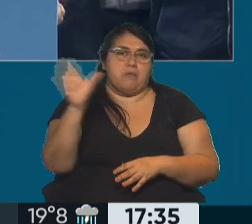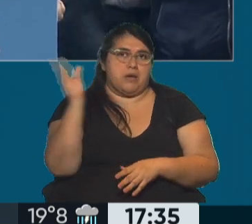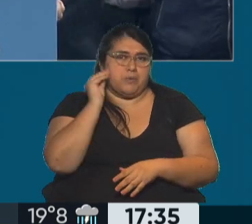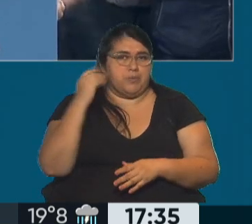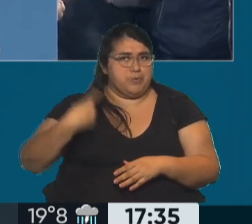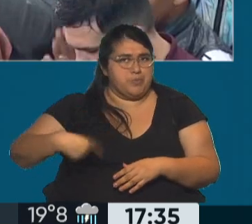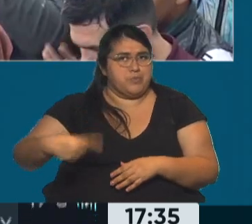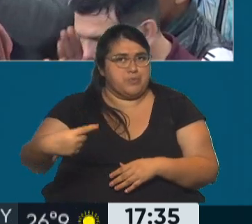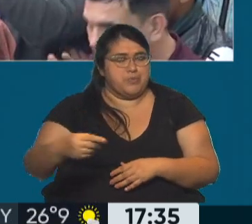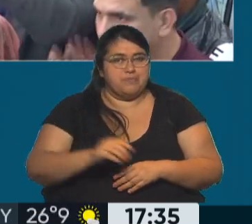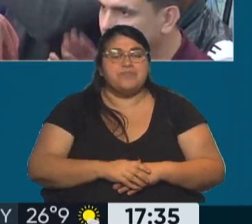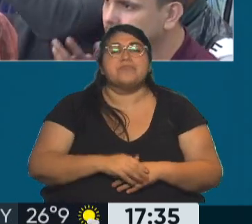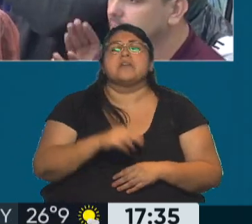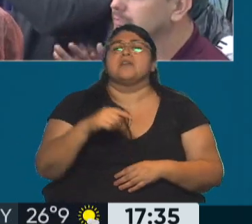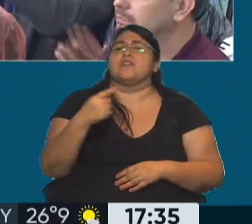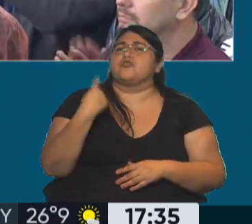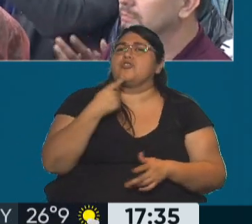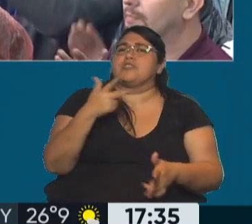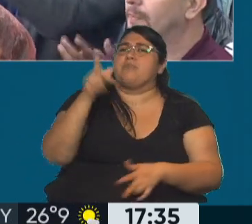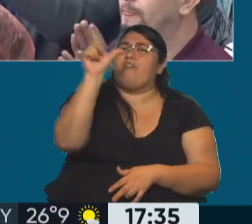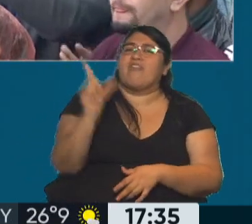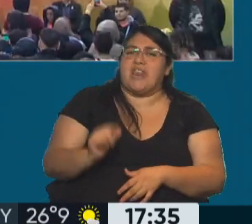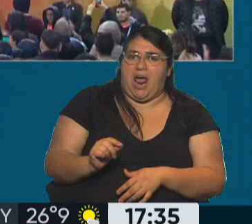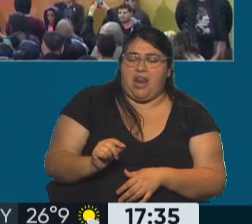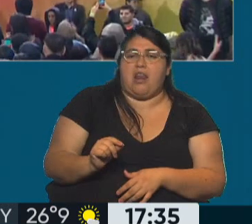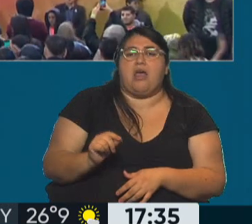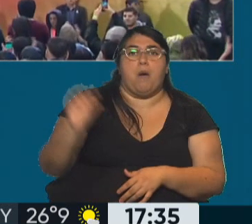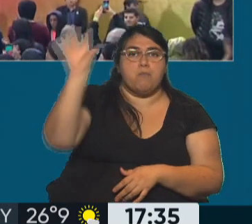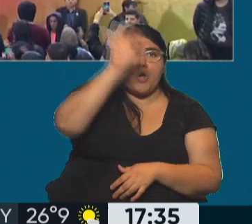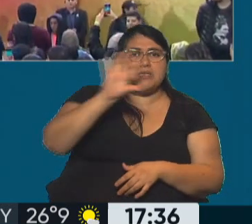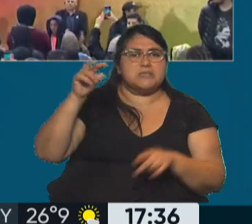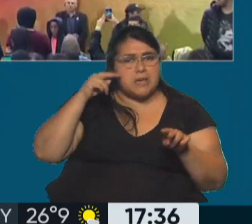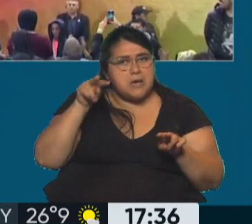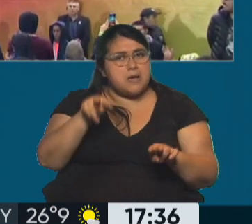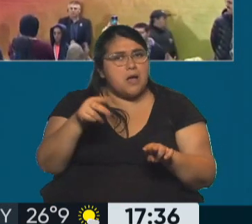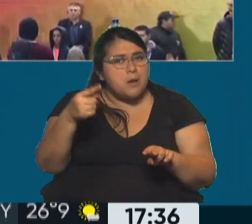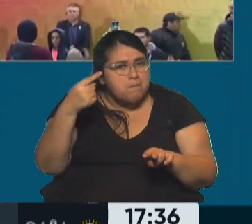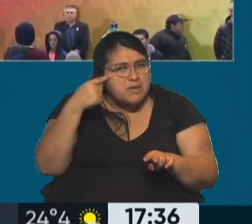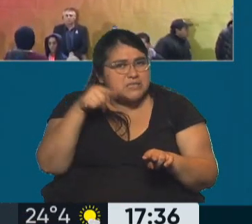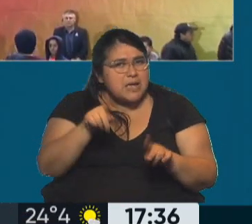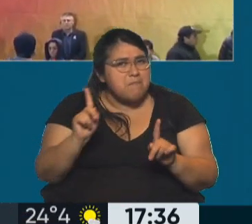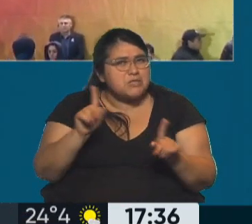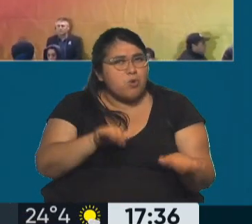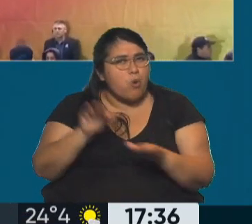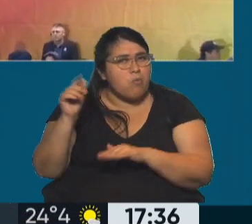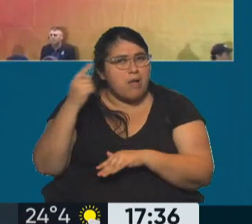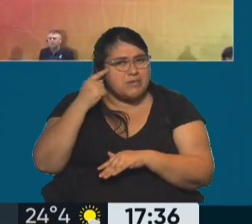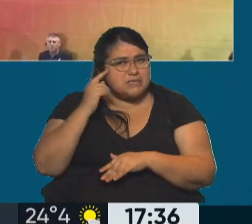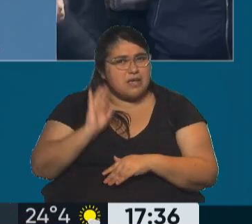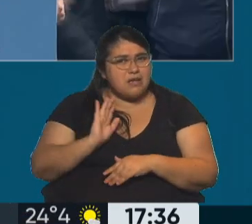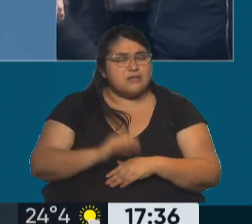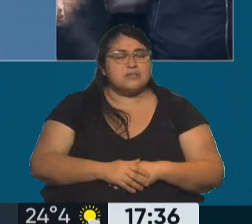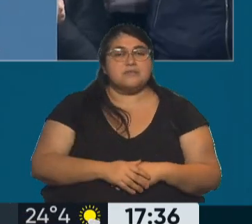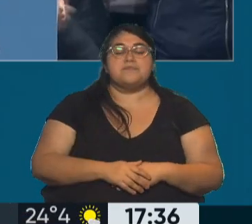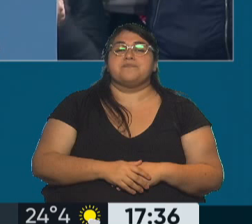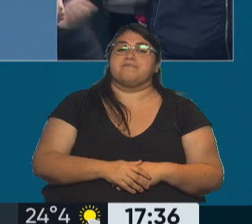¿Crees que, hablando desde el federalismo, desde las provincias, leen esa clave? Yo creo que sí. Me parece que también haberlo visto, por